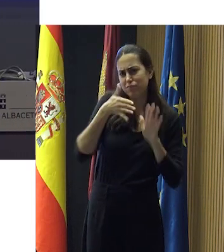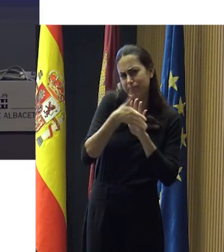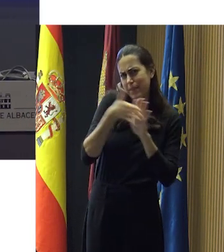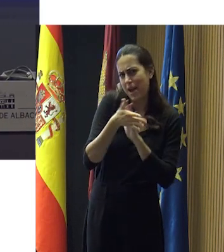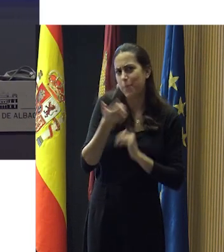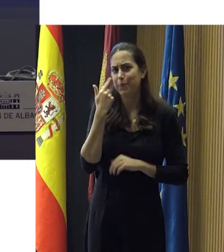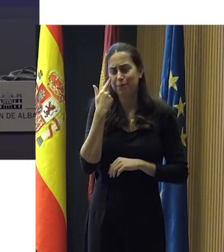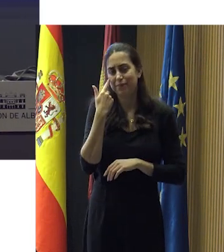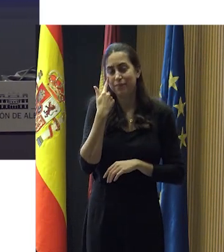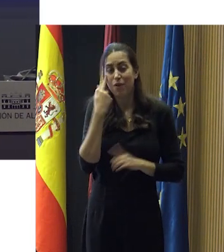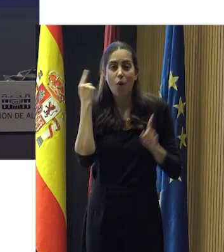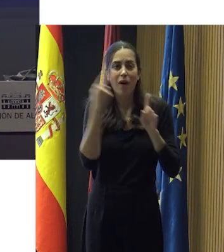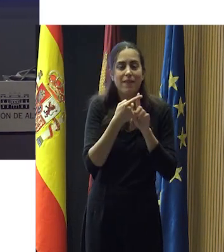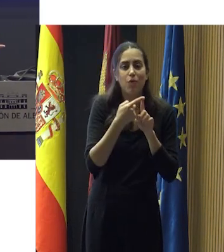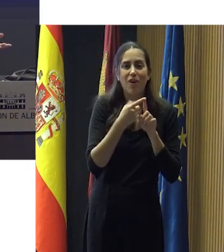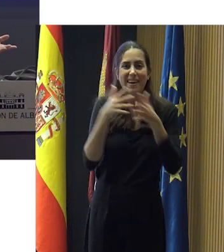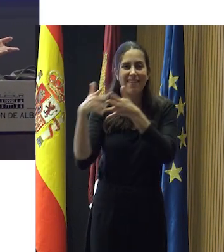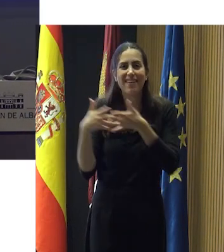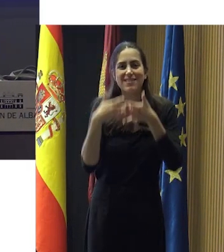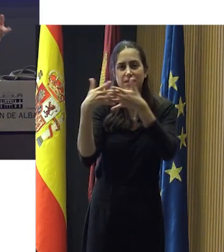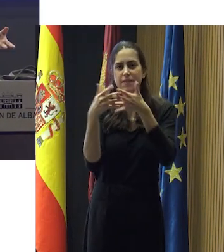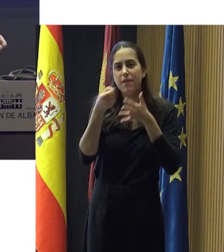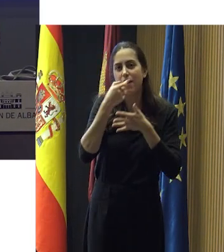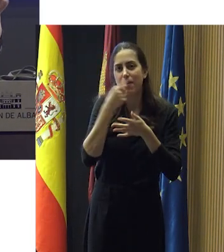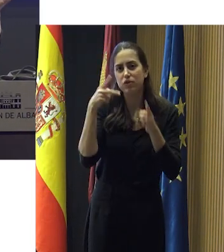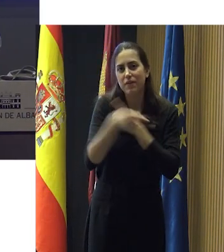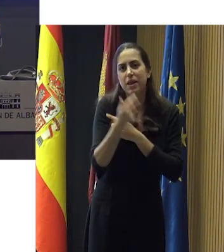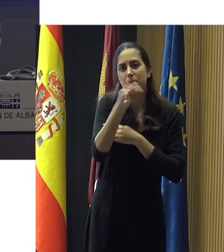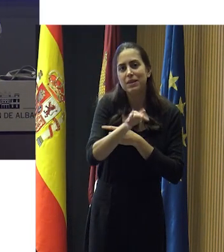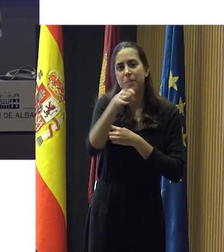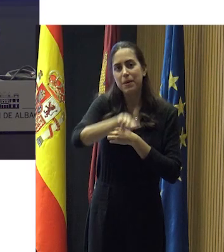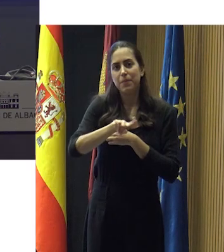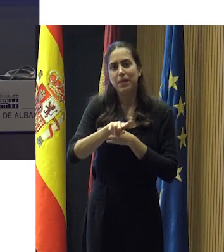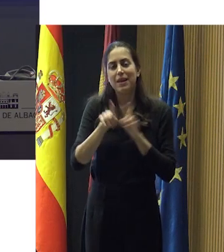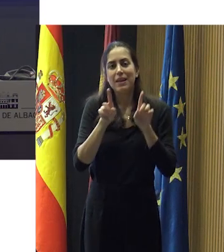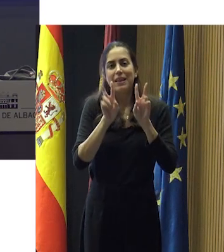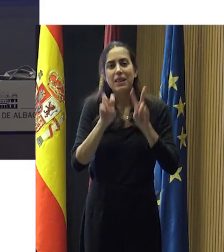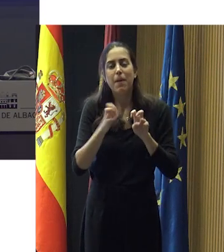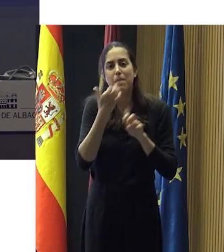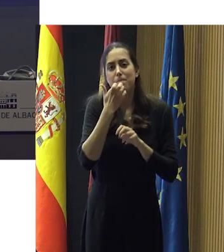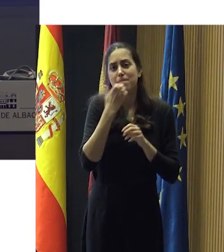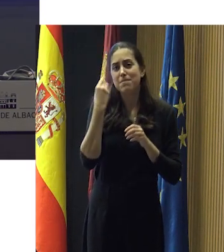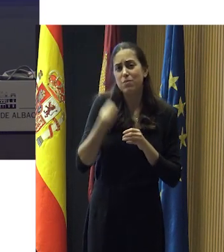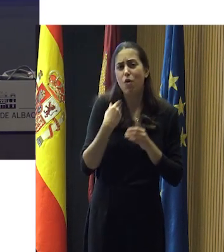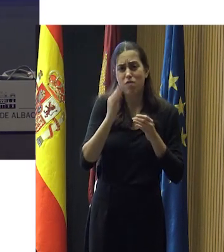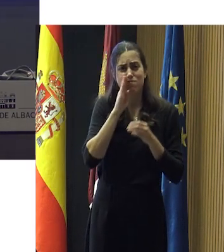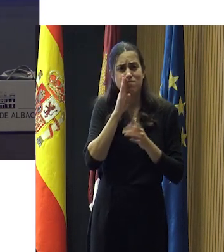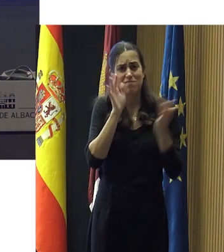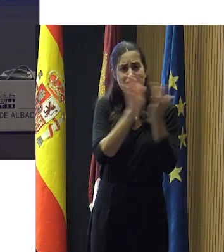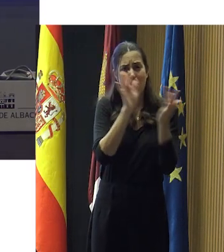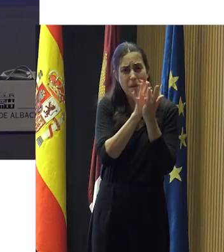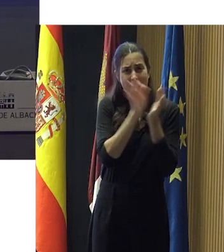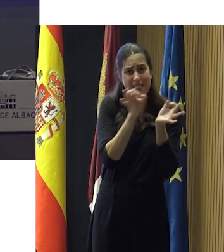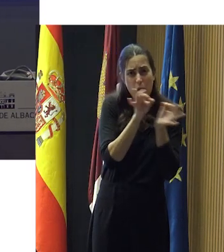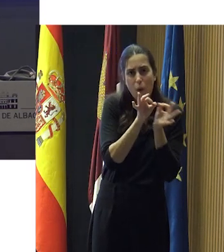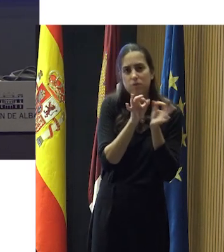precisamente evitar tanto la resistencia a fármacos como desenmarañar esta comunicación que existe de las